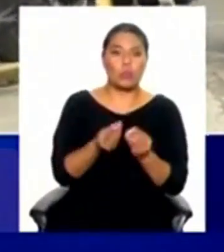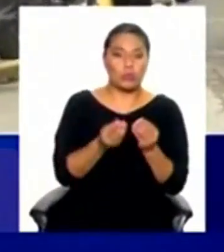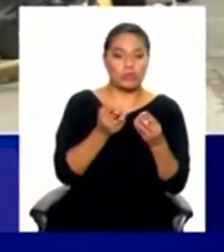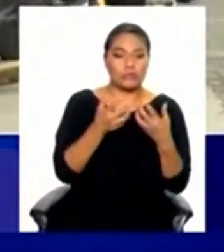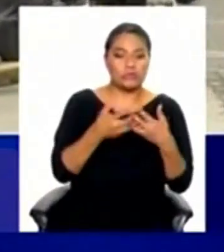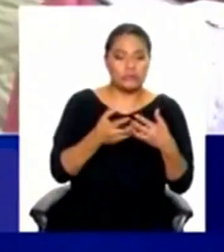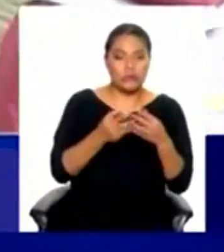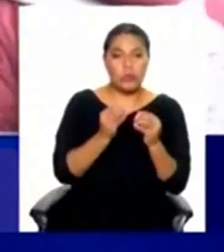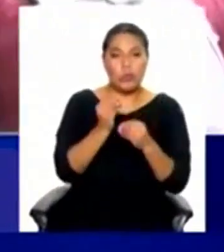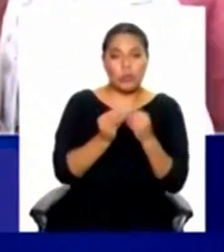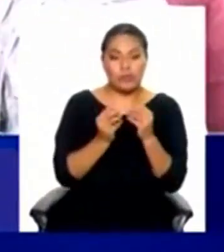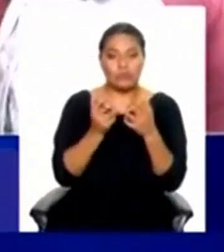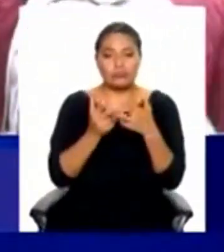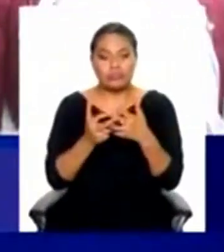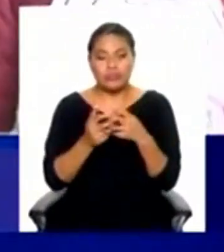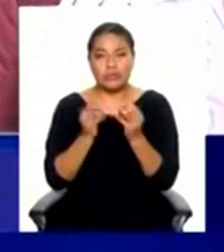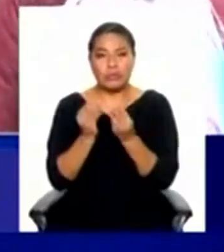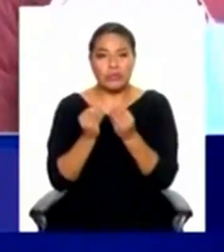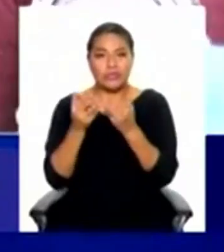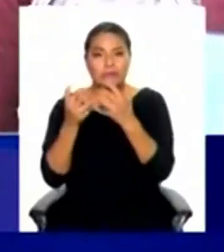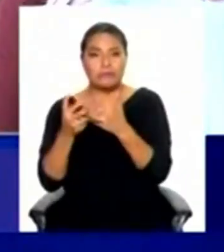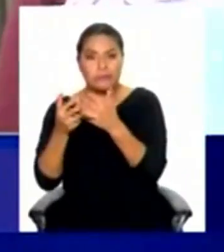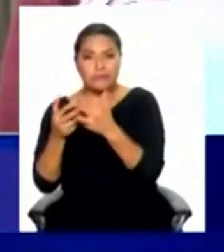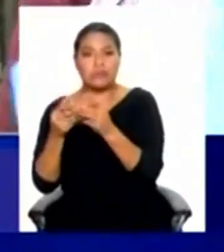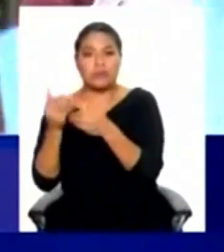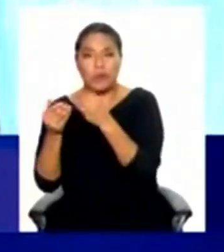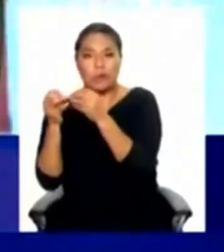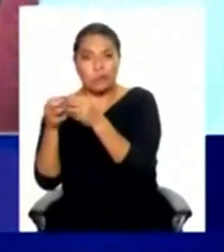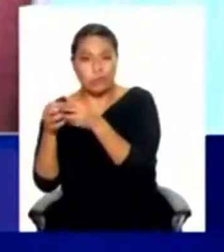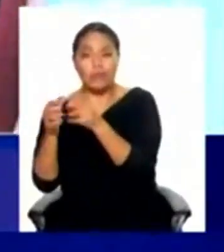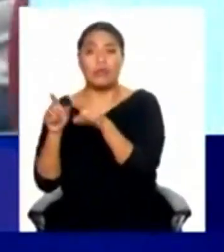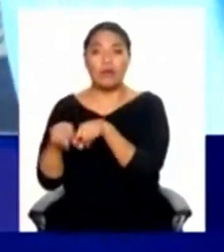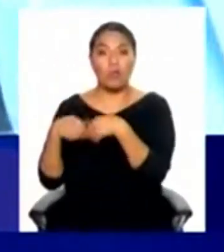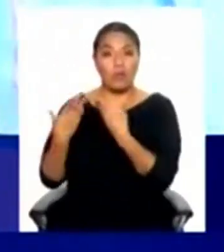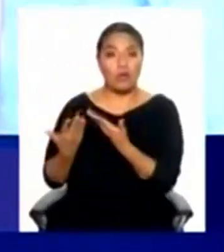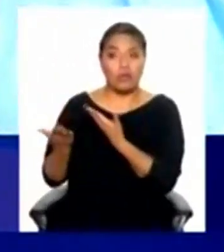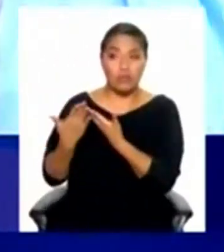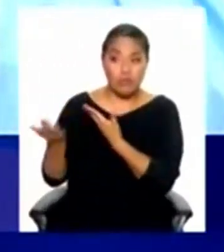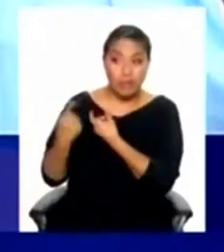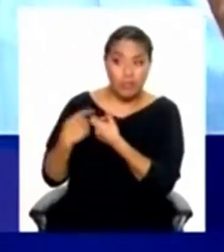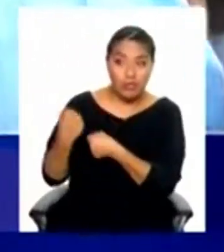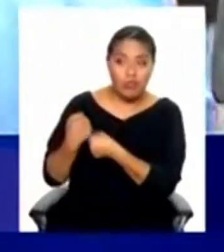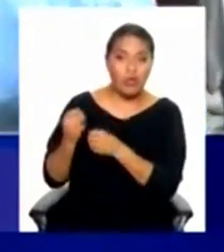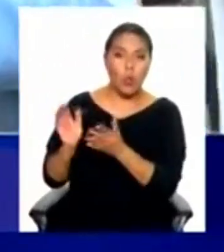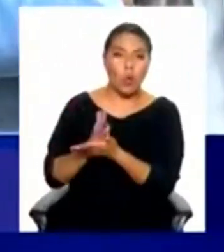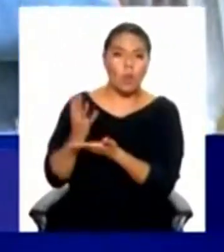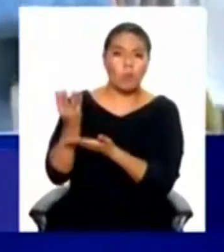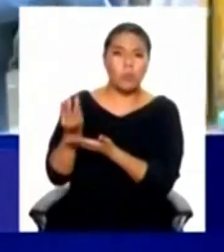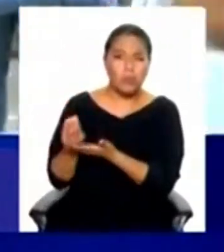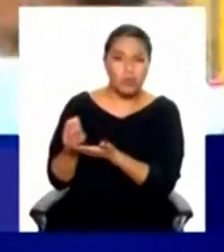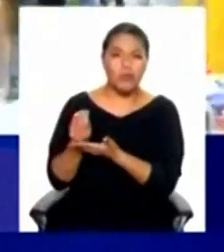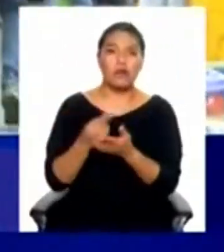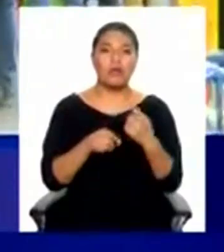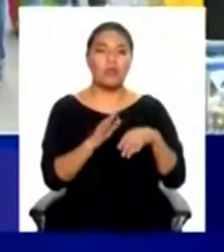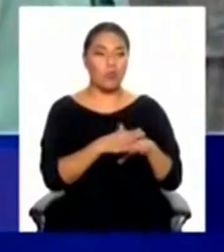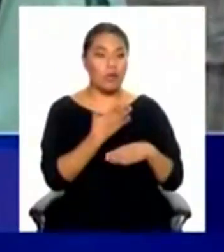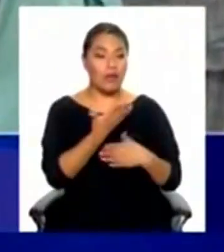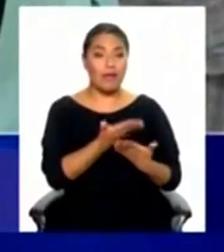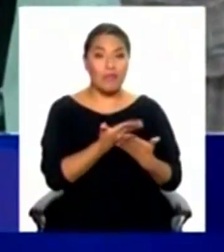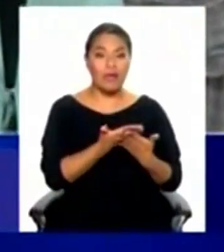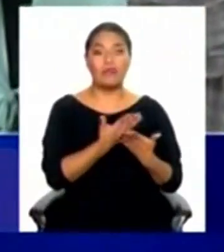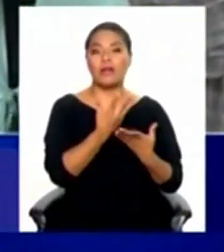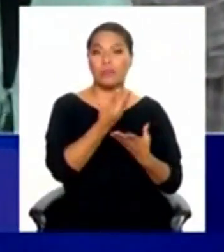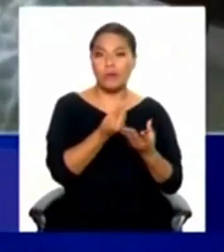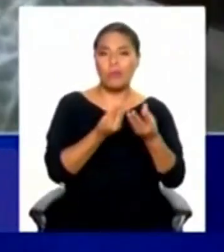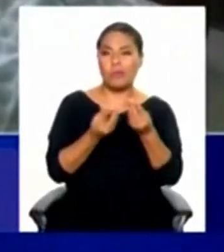menor provoca menores espacio de productividad de empleabilidad Es decir de empleo sí es decir la recesión y